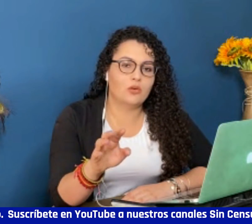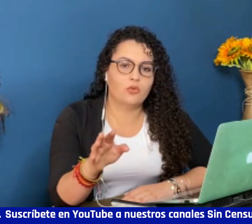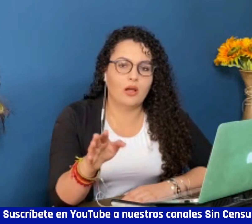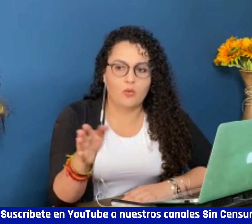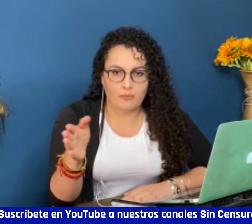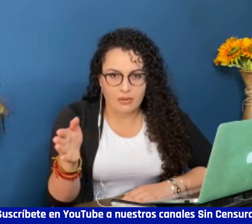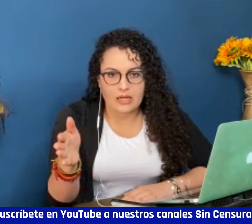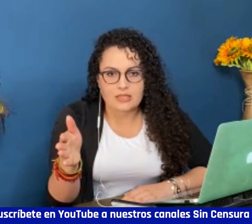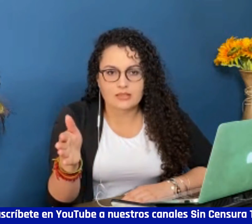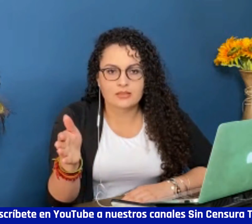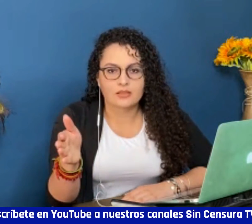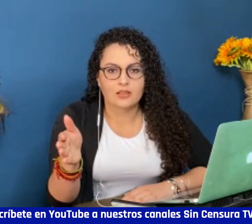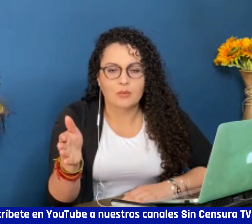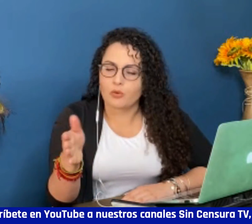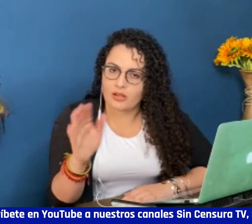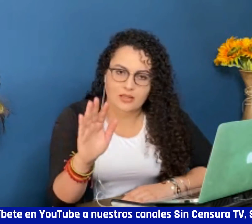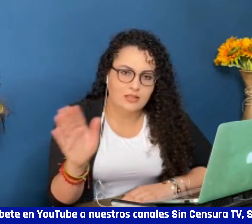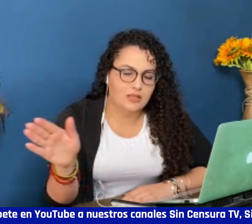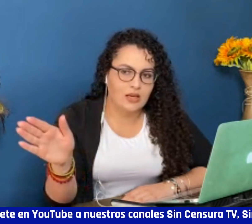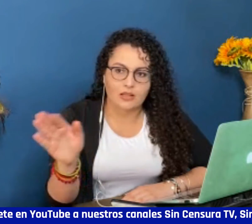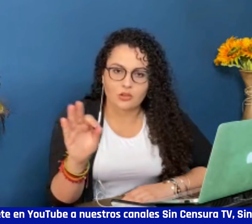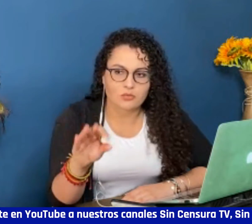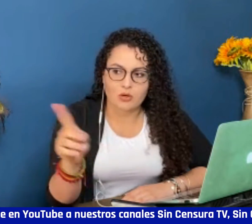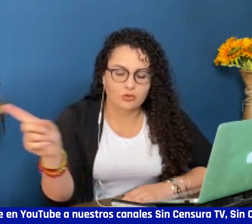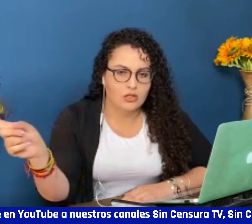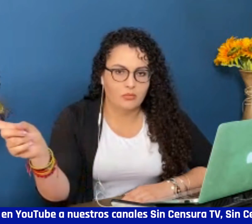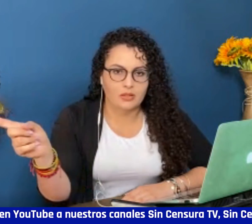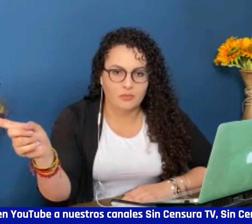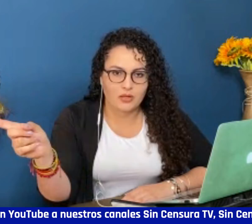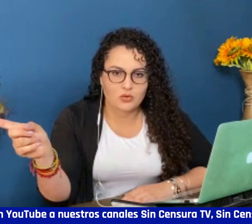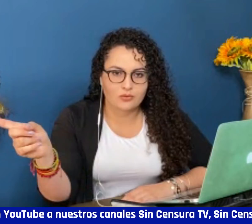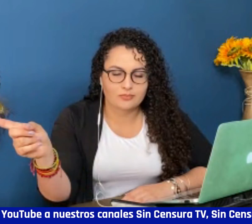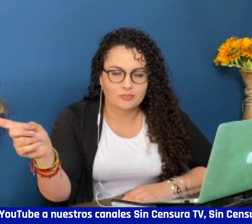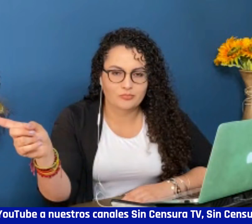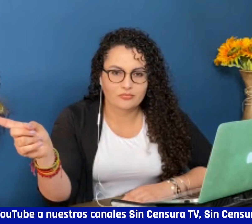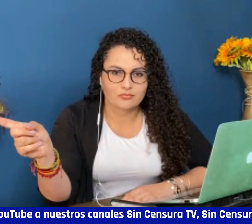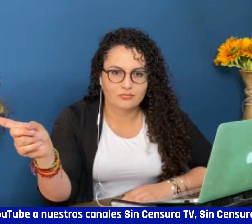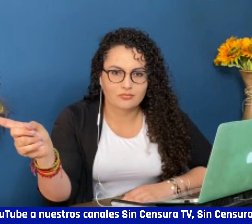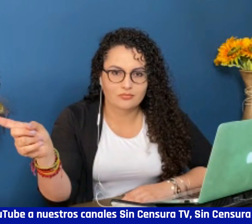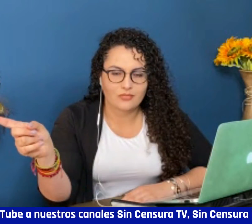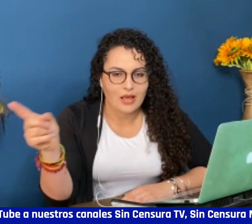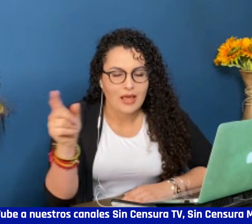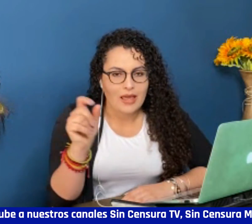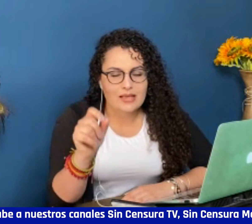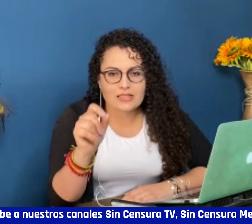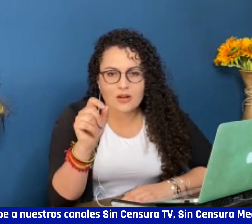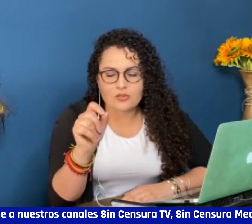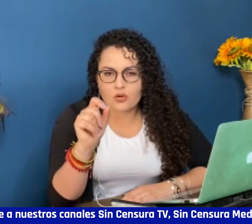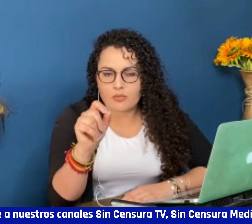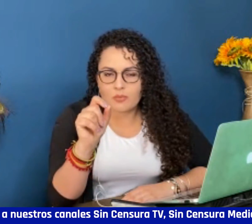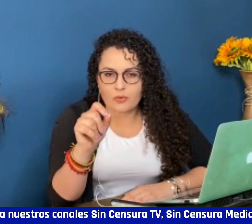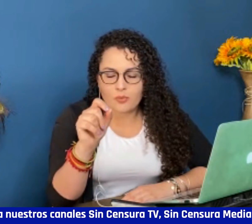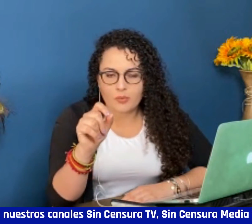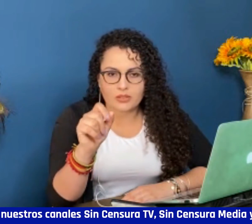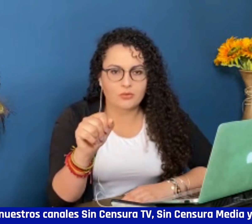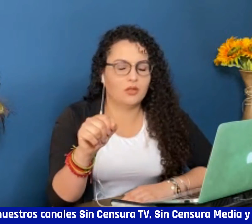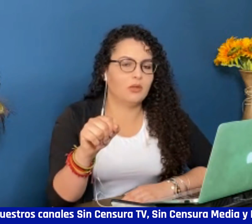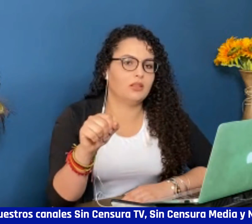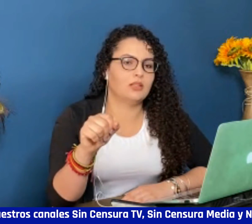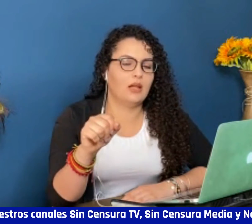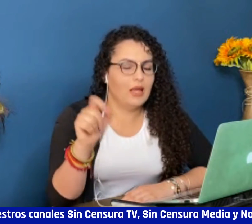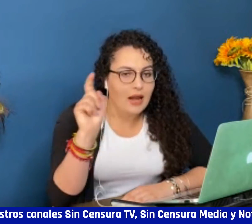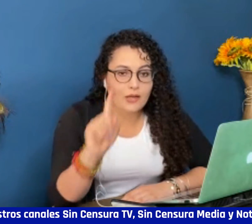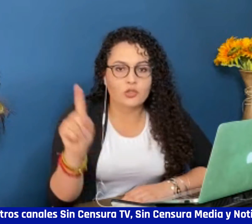Pero eso sí, no fuera Juan Pérez, porque ese sí, en 2 minutos ya lo meten preso. Eso es lo que me preocupa